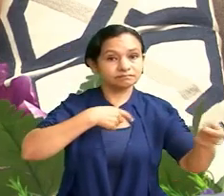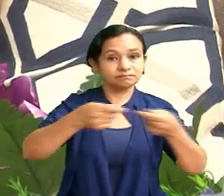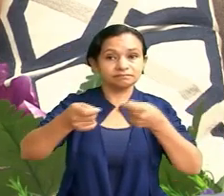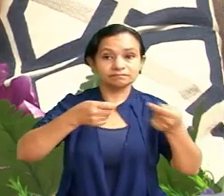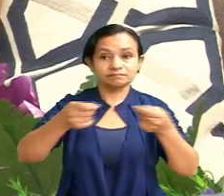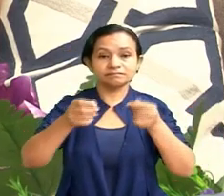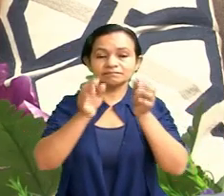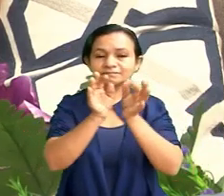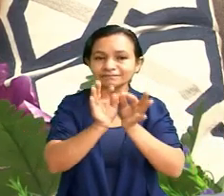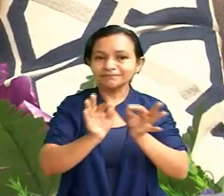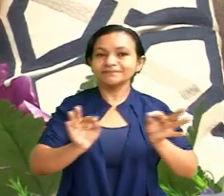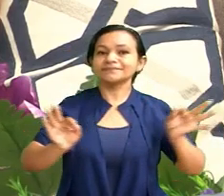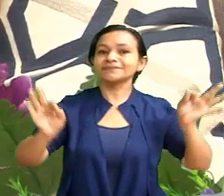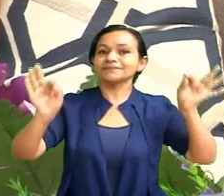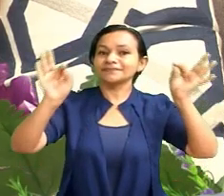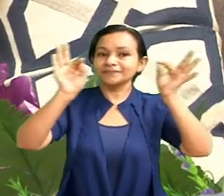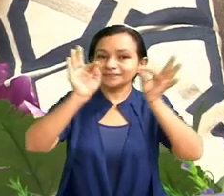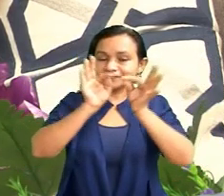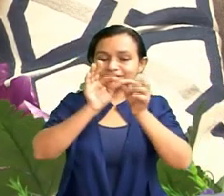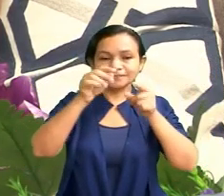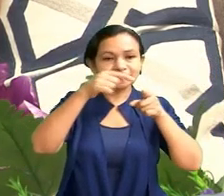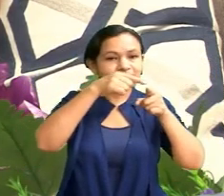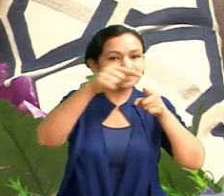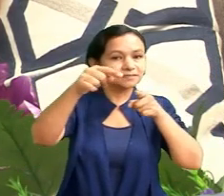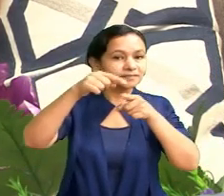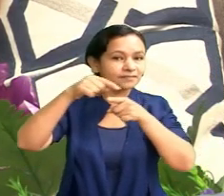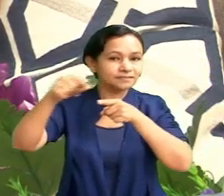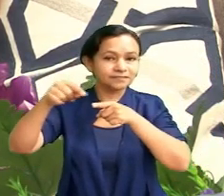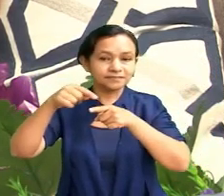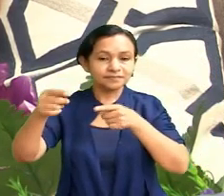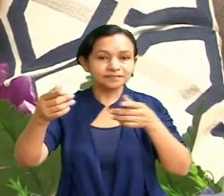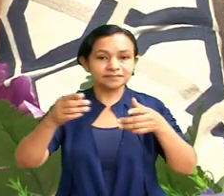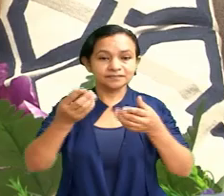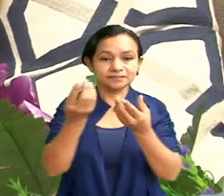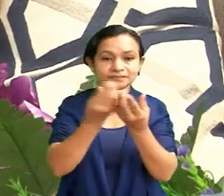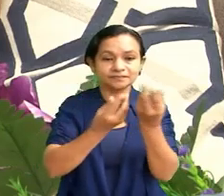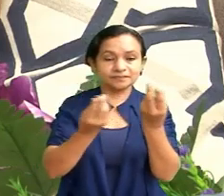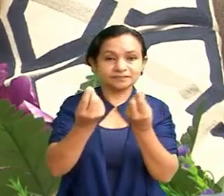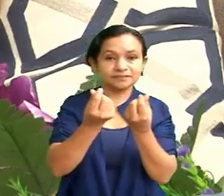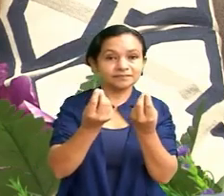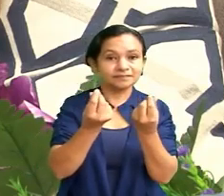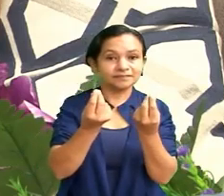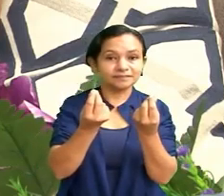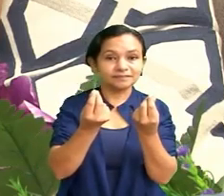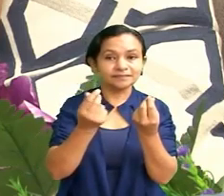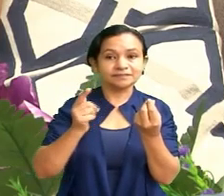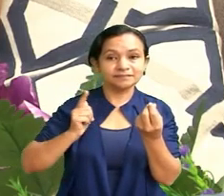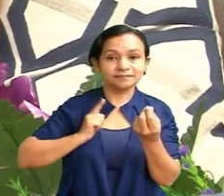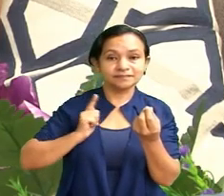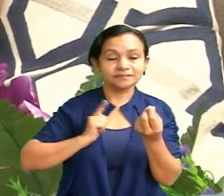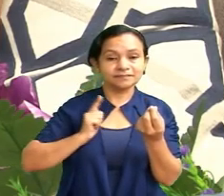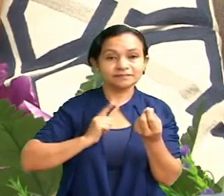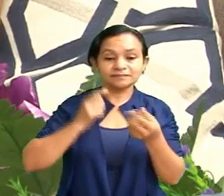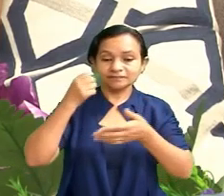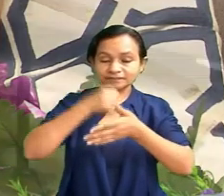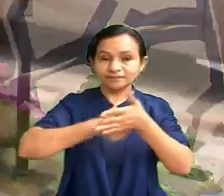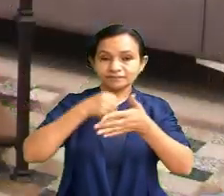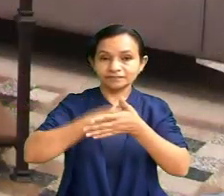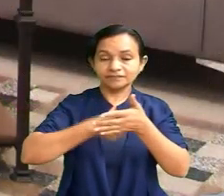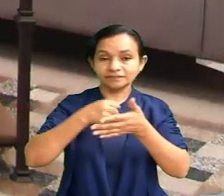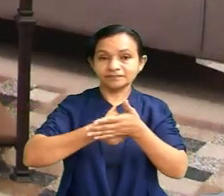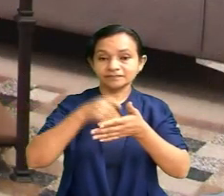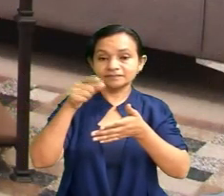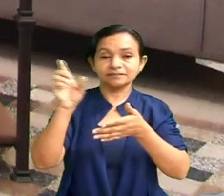sumamente importante para todos los municipios porque nuestra economía tiene bastante fortaleza en